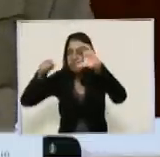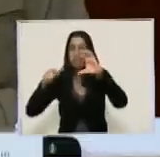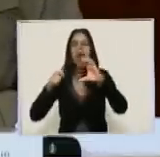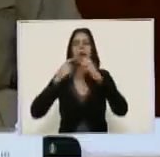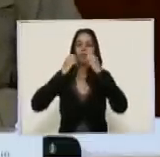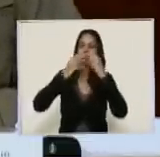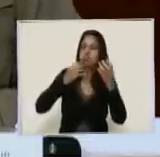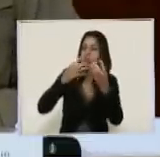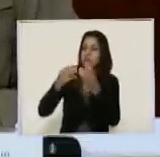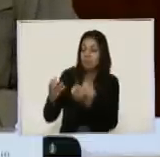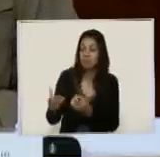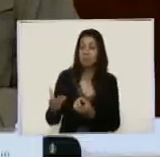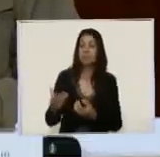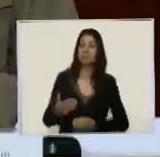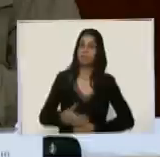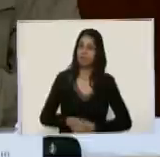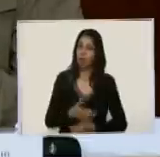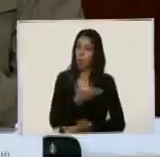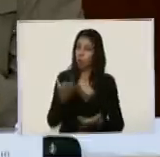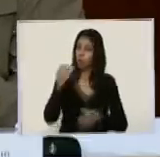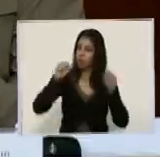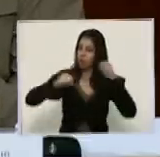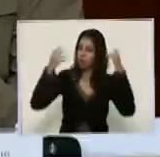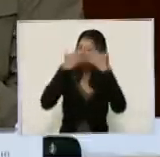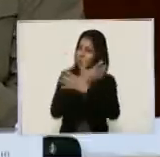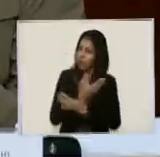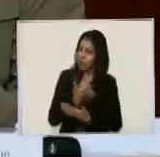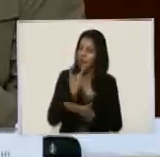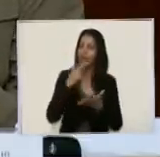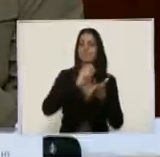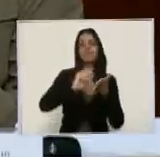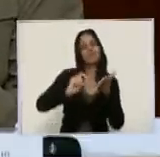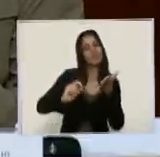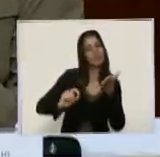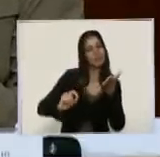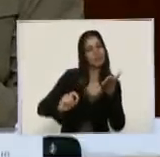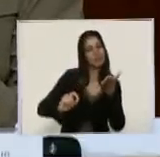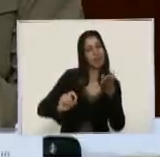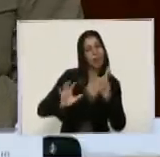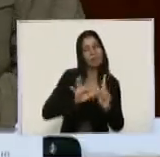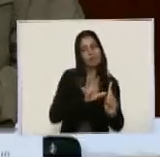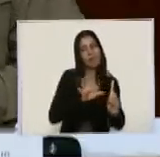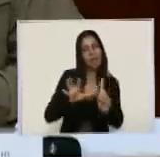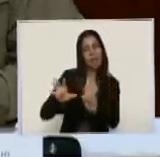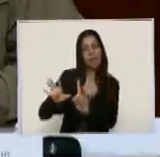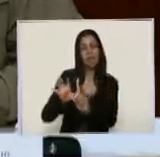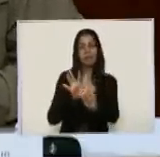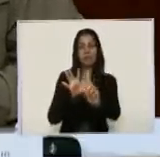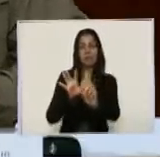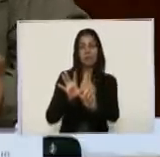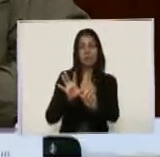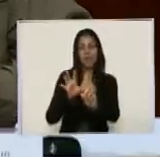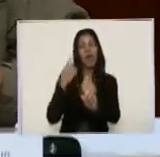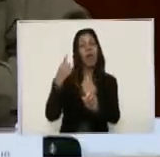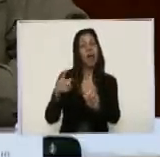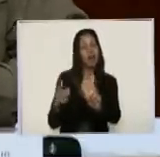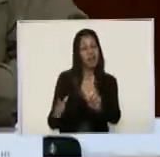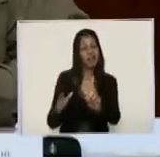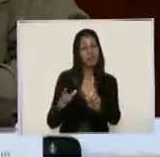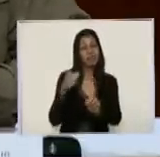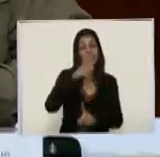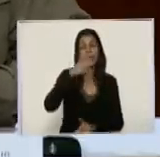Y el que tenga alguna duda, anote las persecuciones a los compañeros de esos